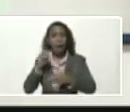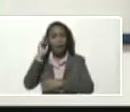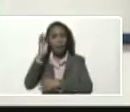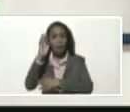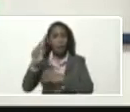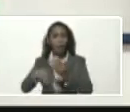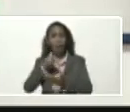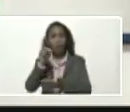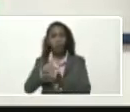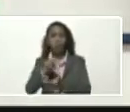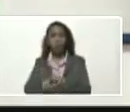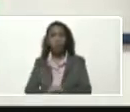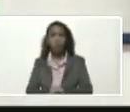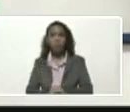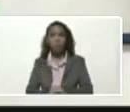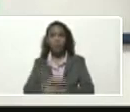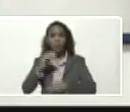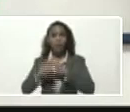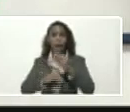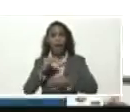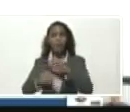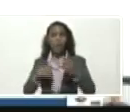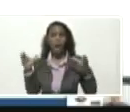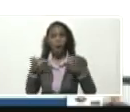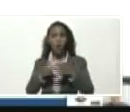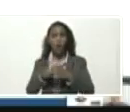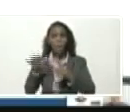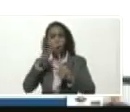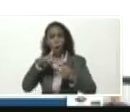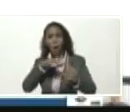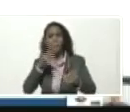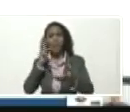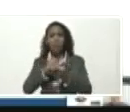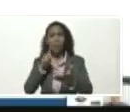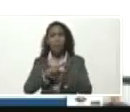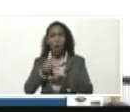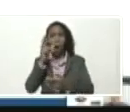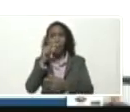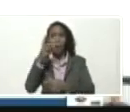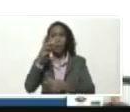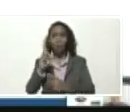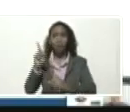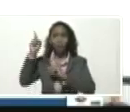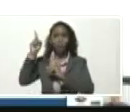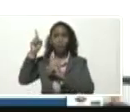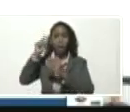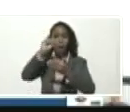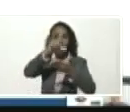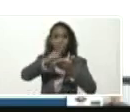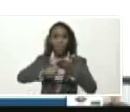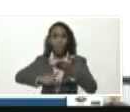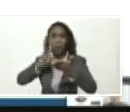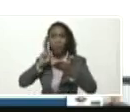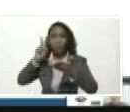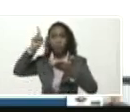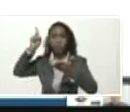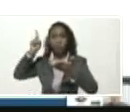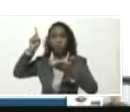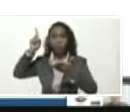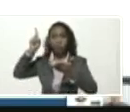Nacional. Se realizó una reunión conspirativa donde participaron Pablo Parada, Alexander Tirado, David Olivero, Andrés